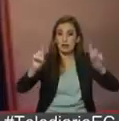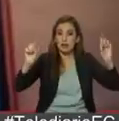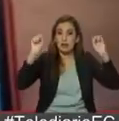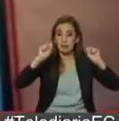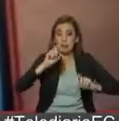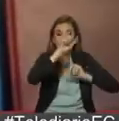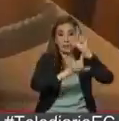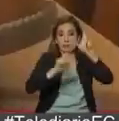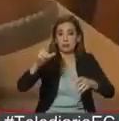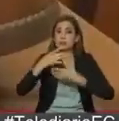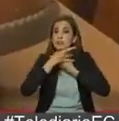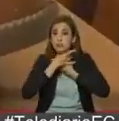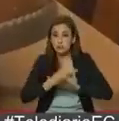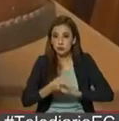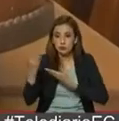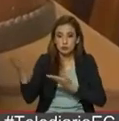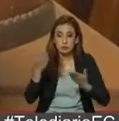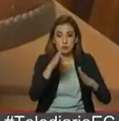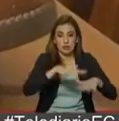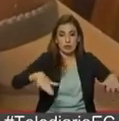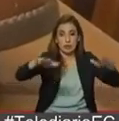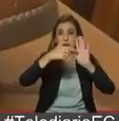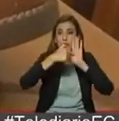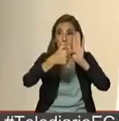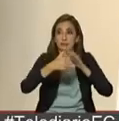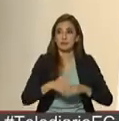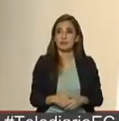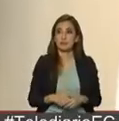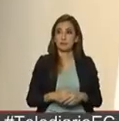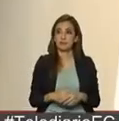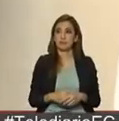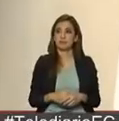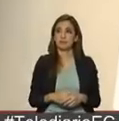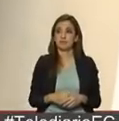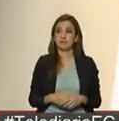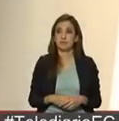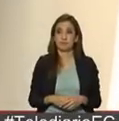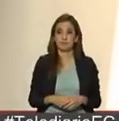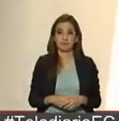la mejor manera. Esa será su carta de presentación. María Elena Vaca, Ecuador TV.